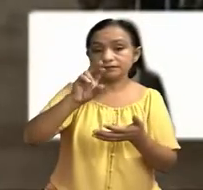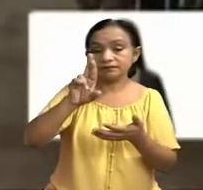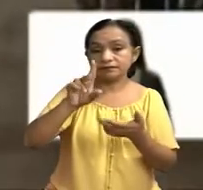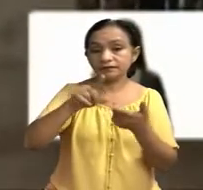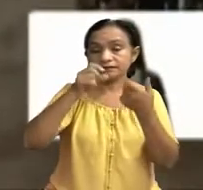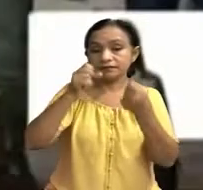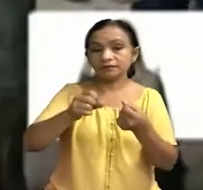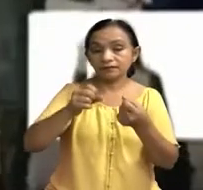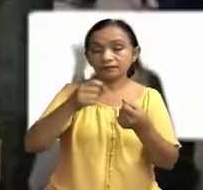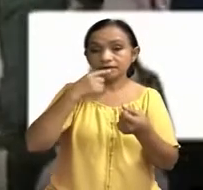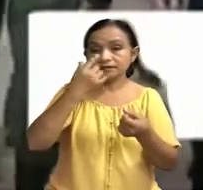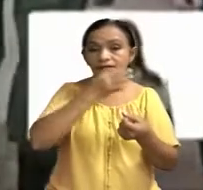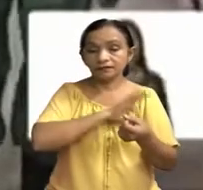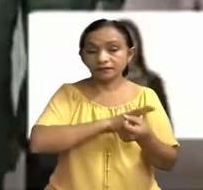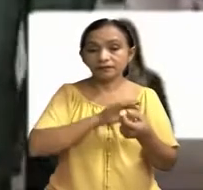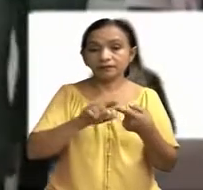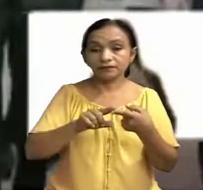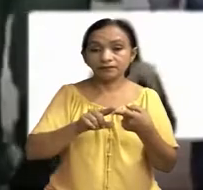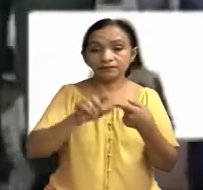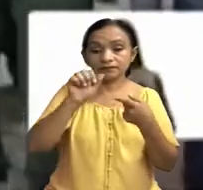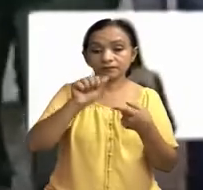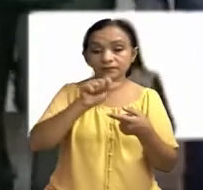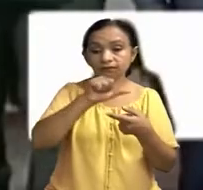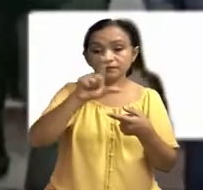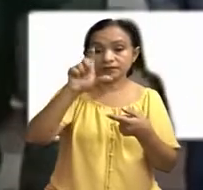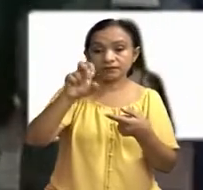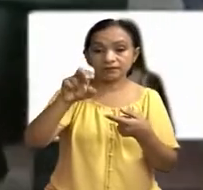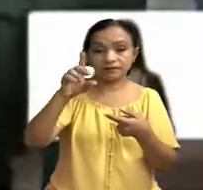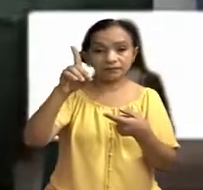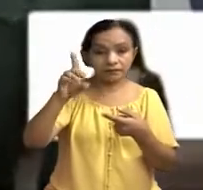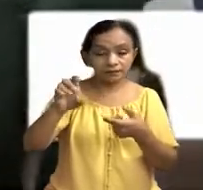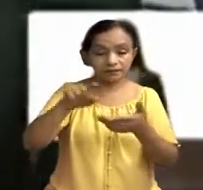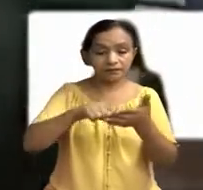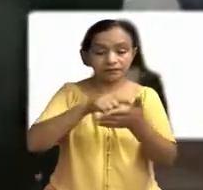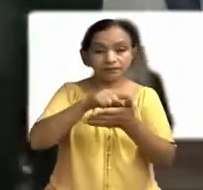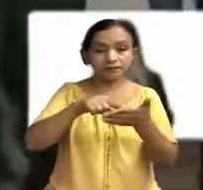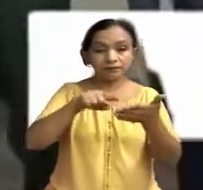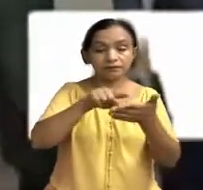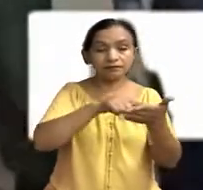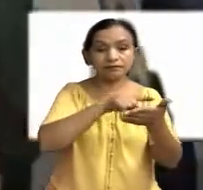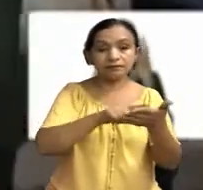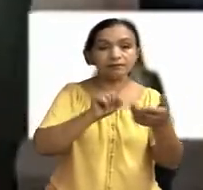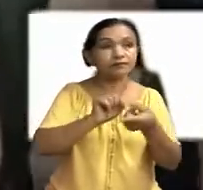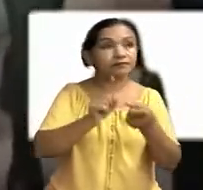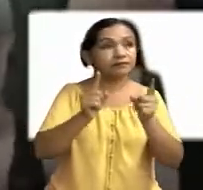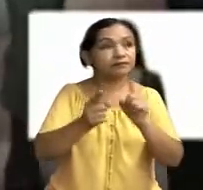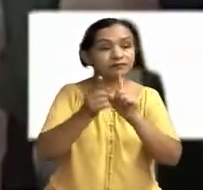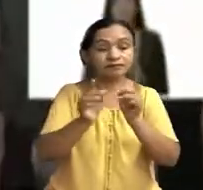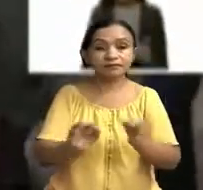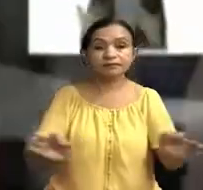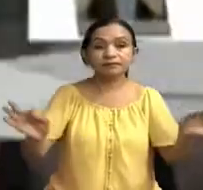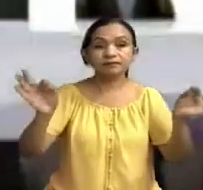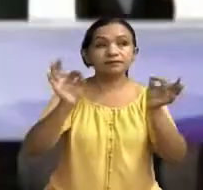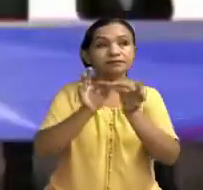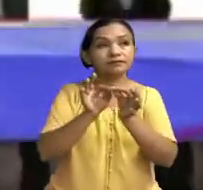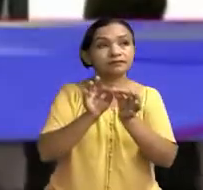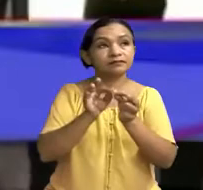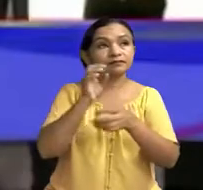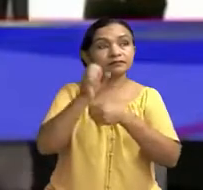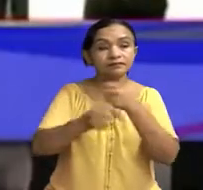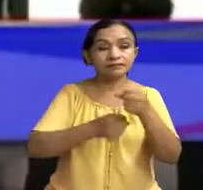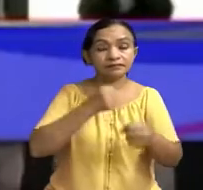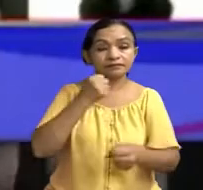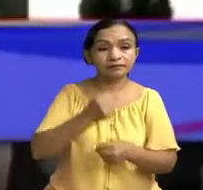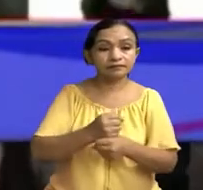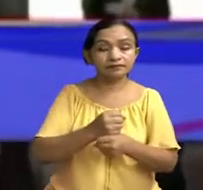demostró que podía irse al gobierno por la vía electoral. Y comenzaron a haber transformaciones importantes en Chile en